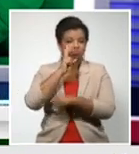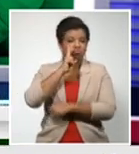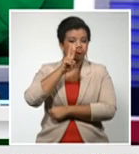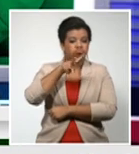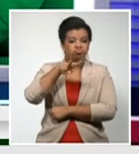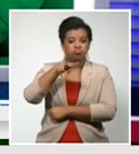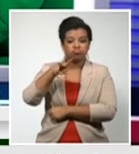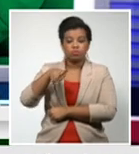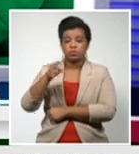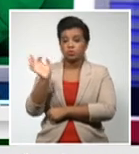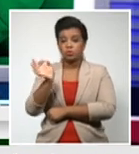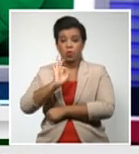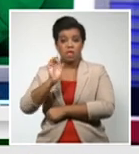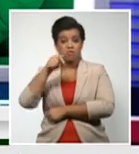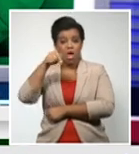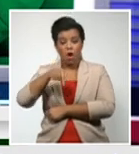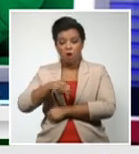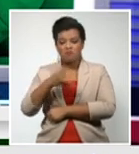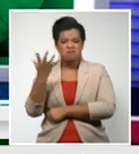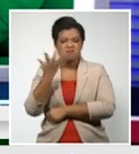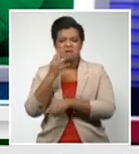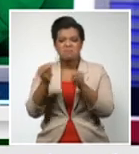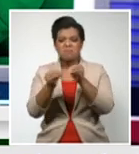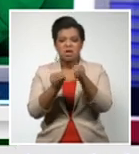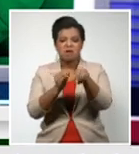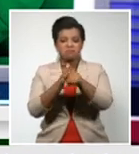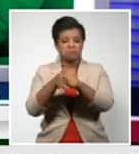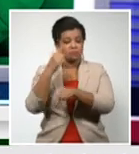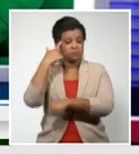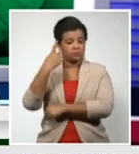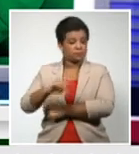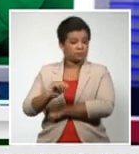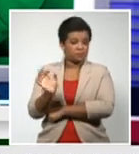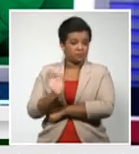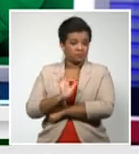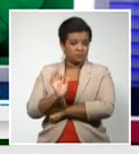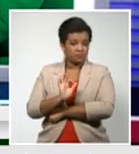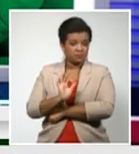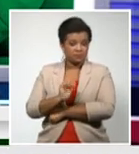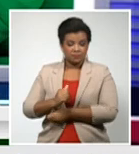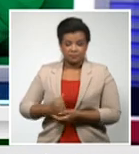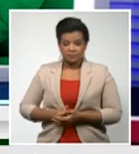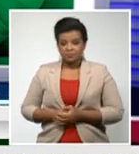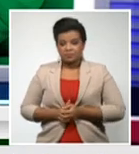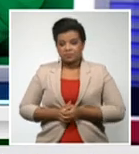amanecer el día de hoy no se tenía precisada la fuente de infección.